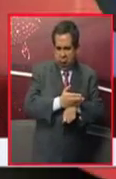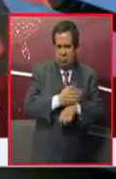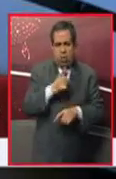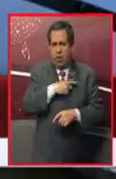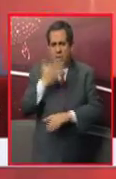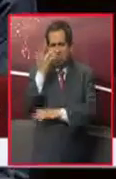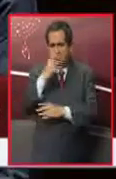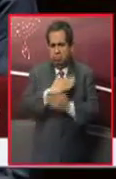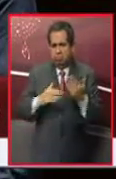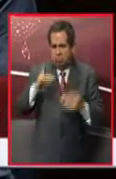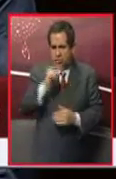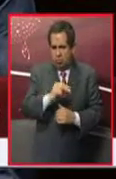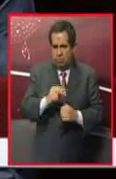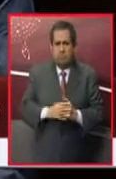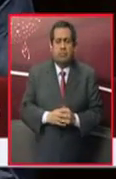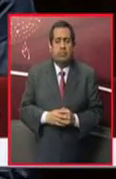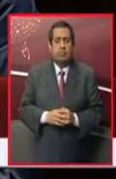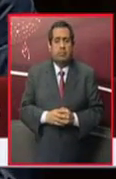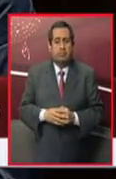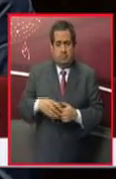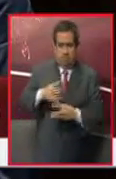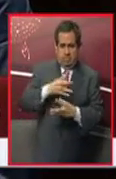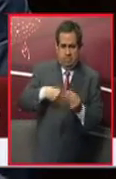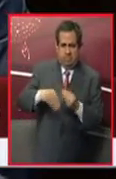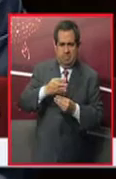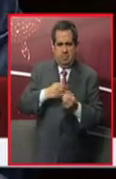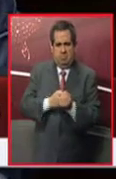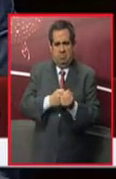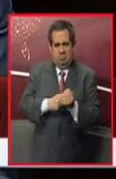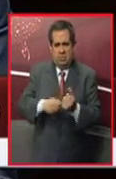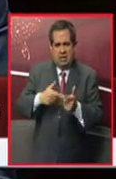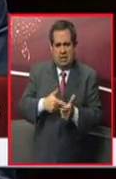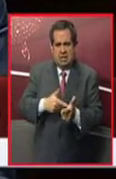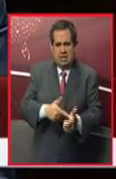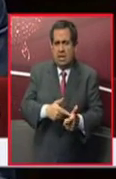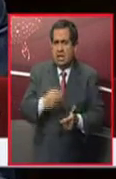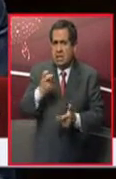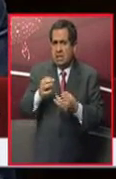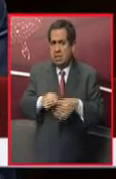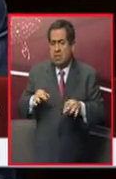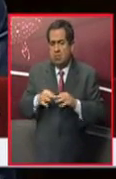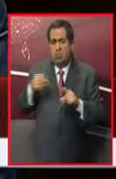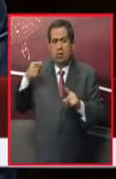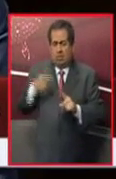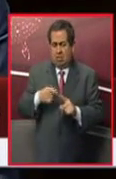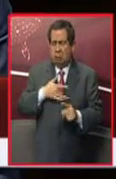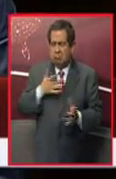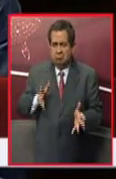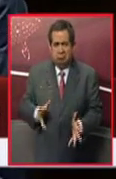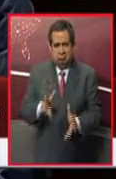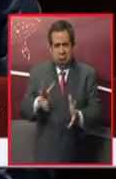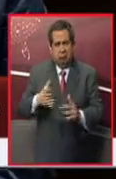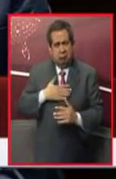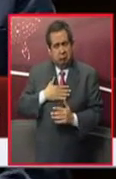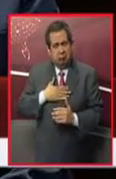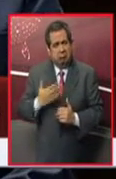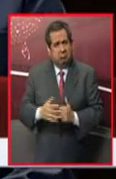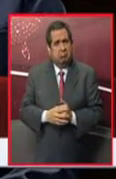ambiental. La sustentabilidad es un tema que hemos impulsado de manera firme y